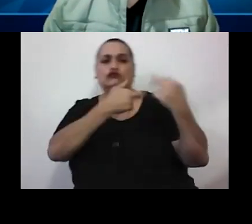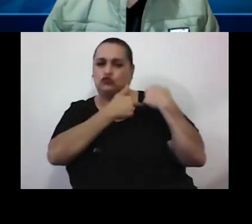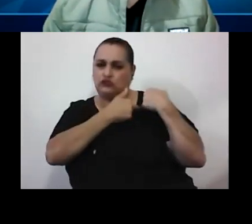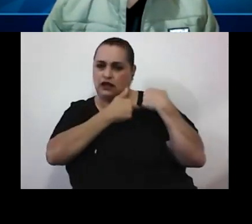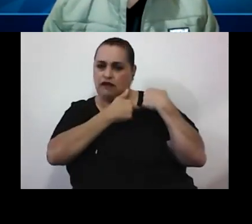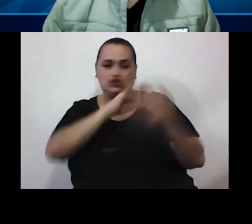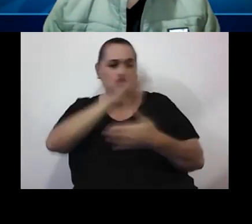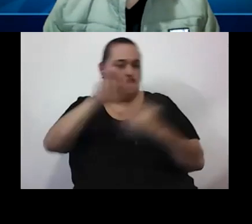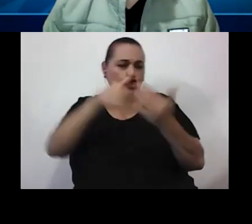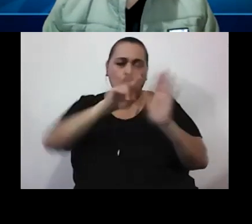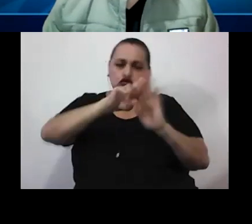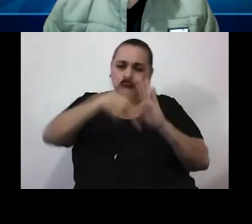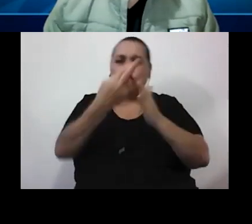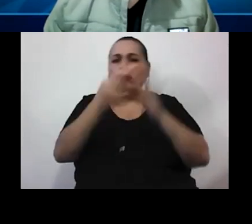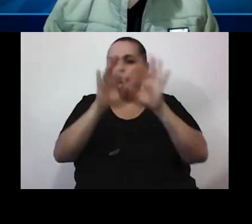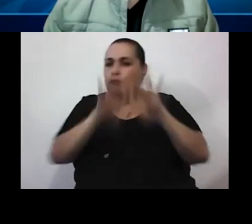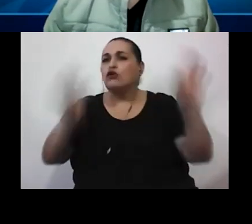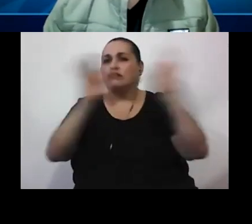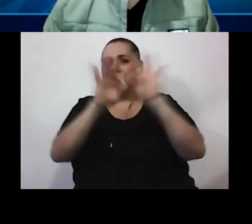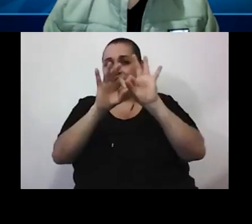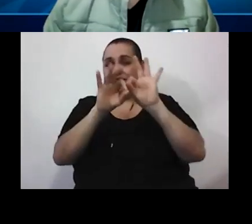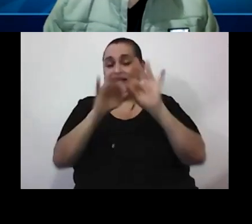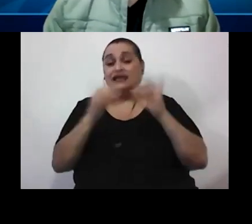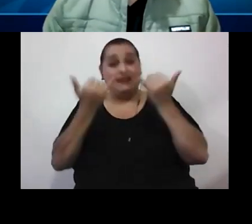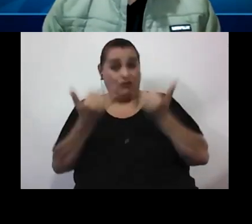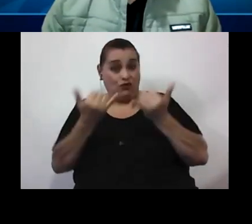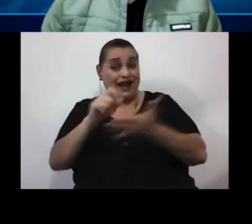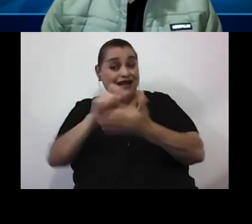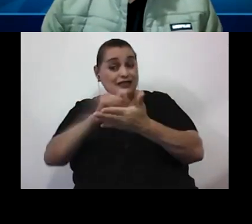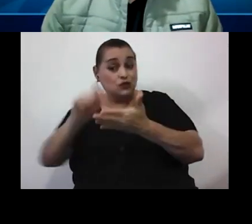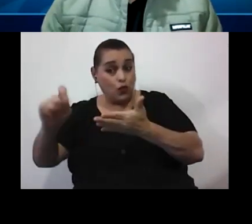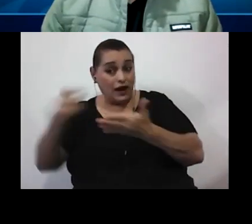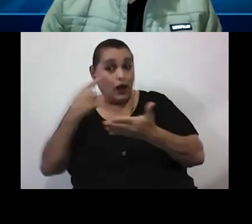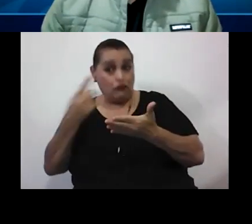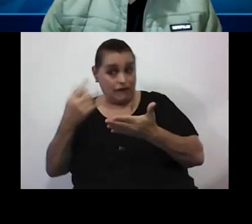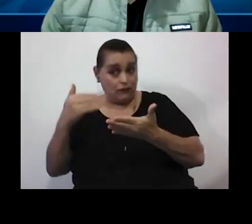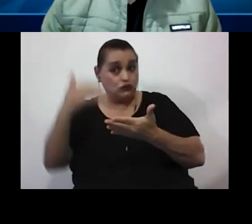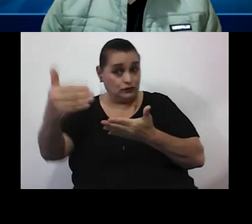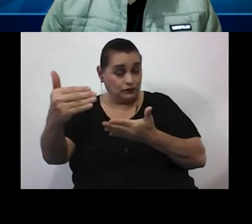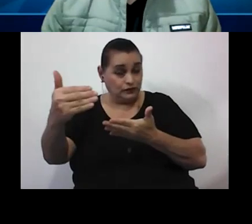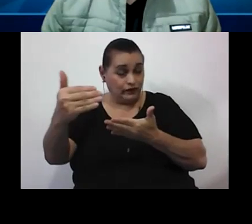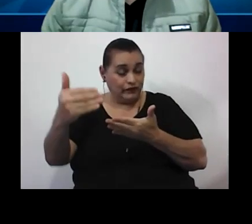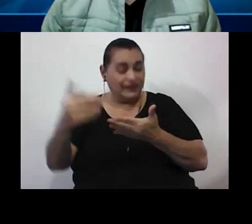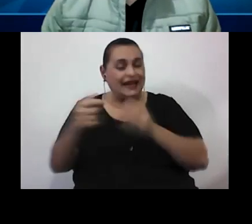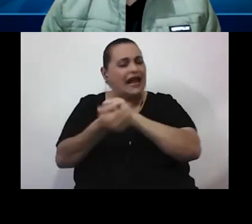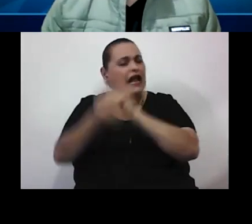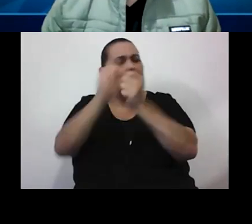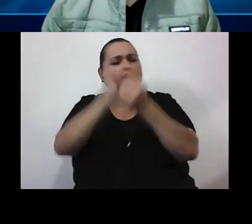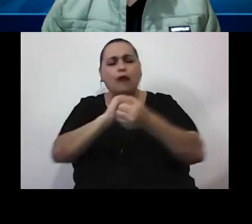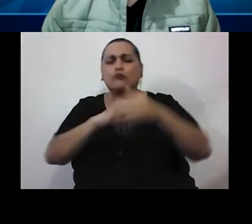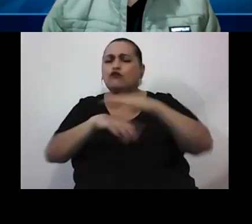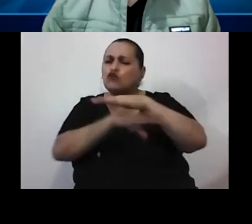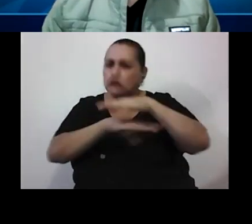papel preponderante. Y en primaria, como vamos a ver más adelante, sucede que es un cambio fundamental,